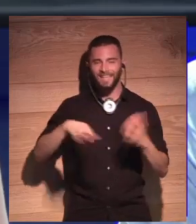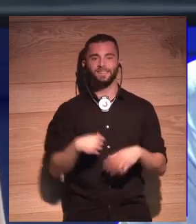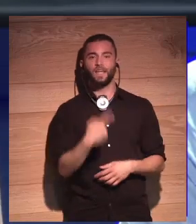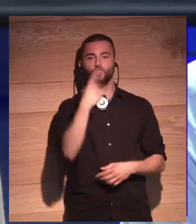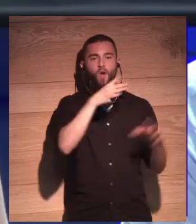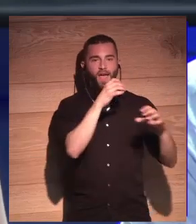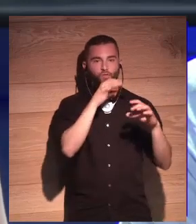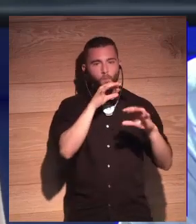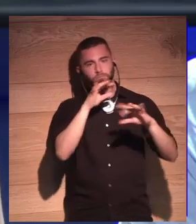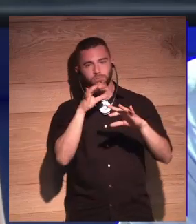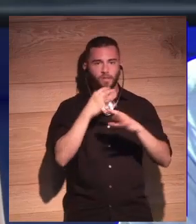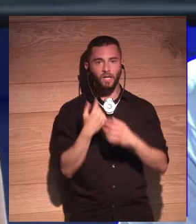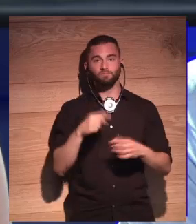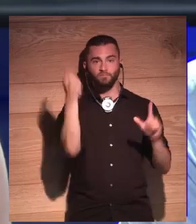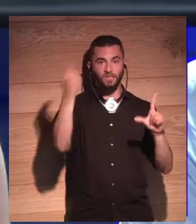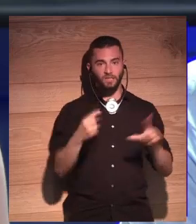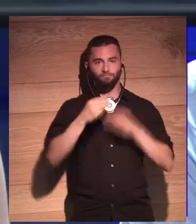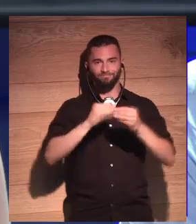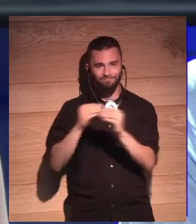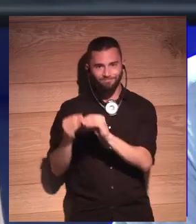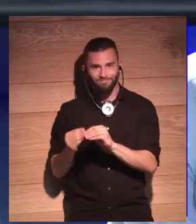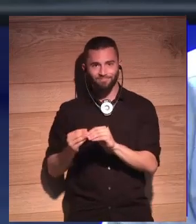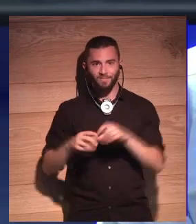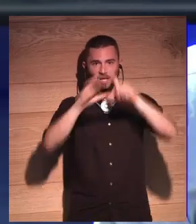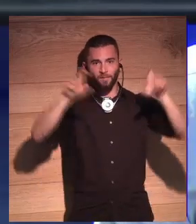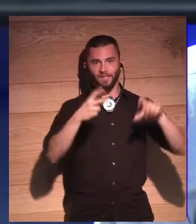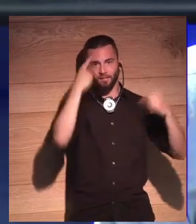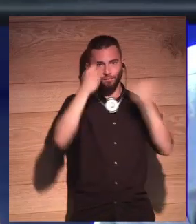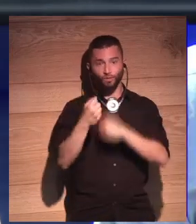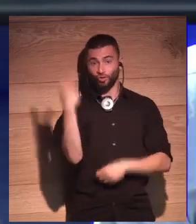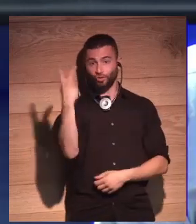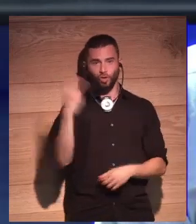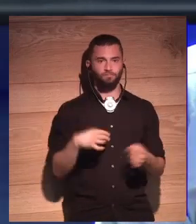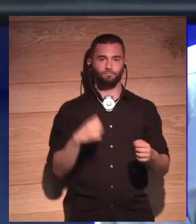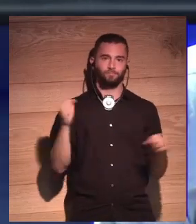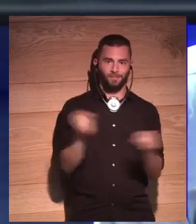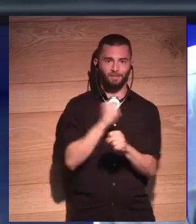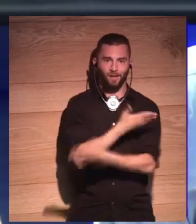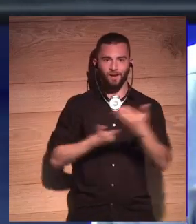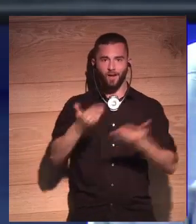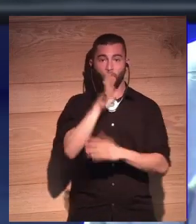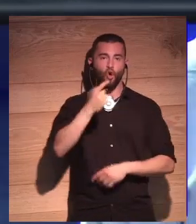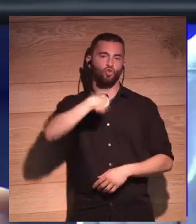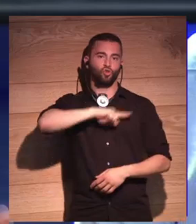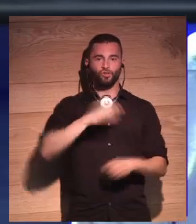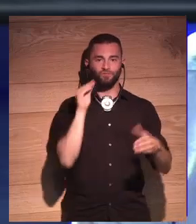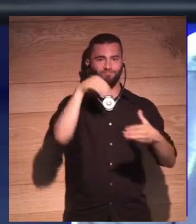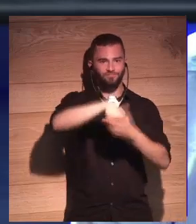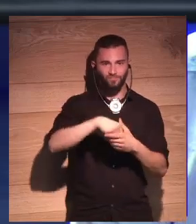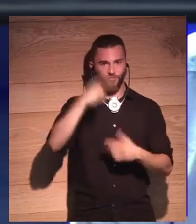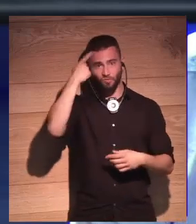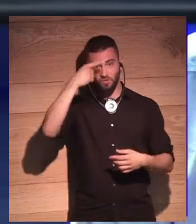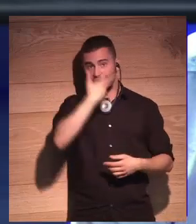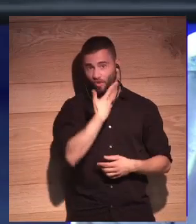que diseñaron eso. Trabajaron con 2 empresas especializadas, porque nosotros internamente pues no tenemos vuestro